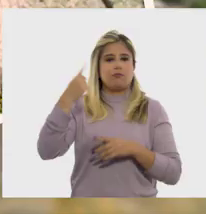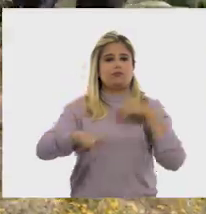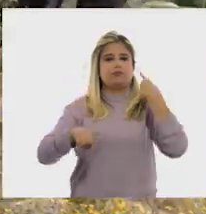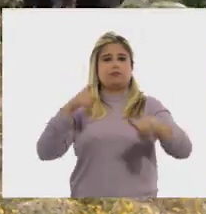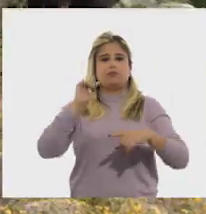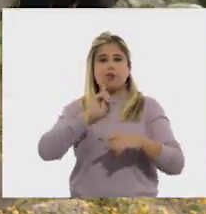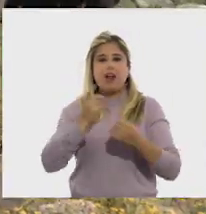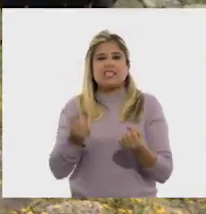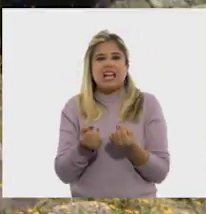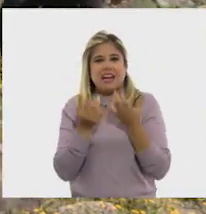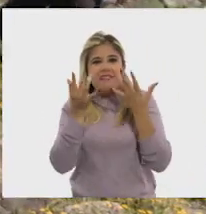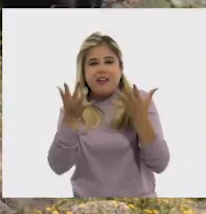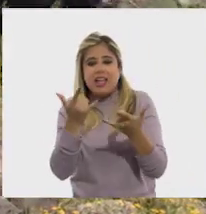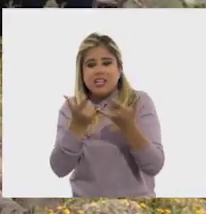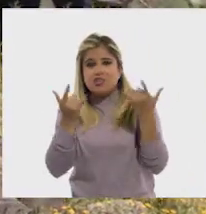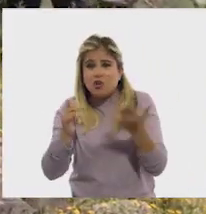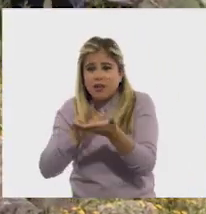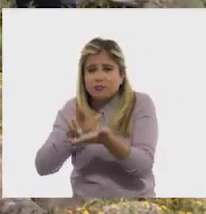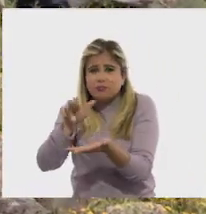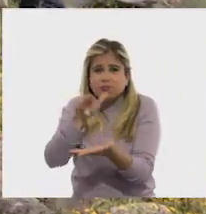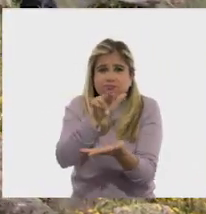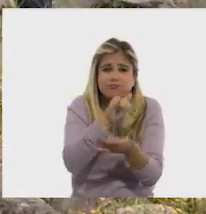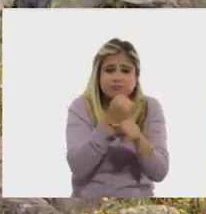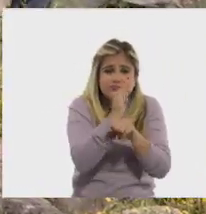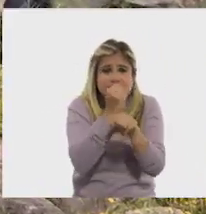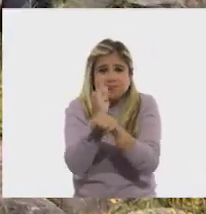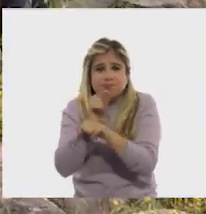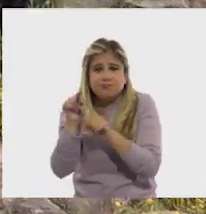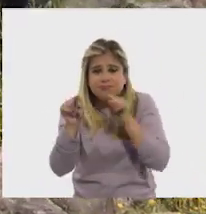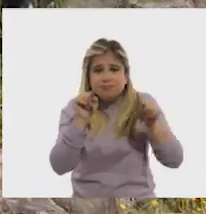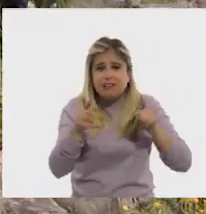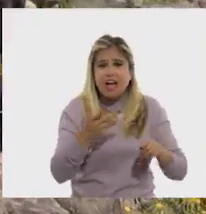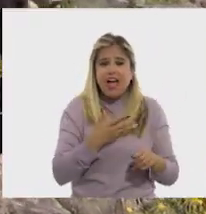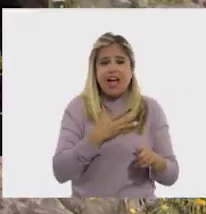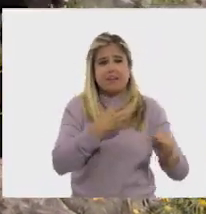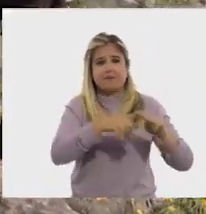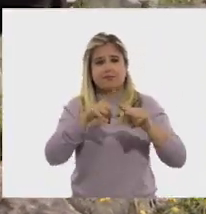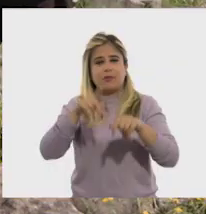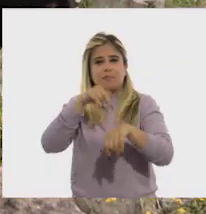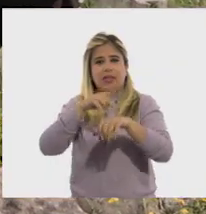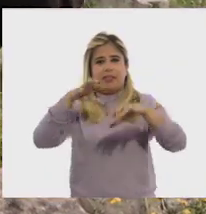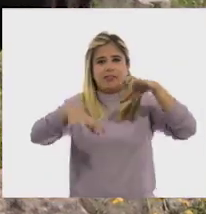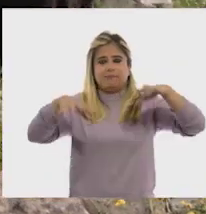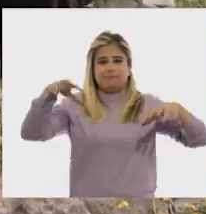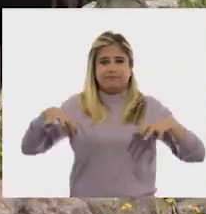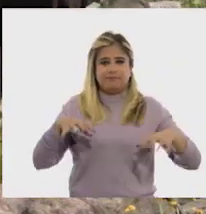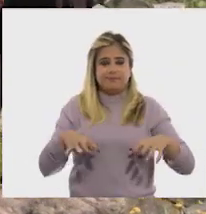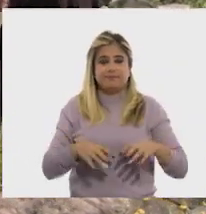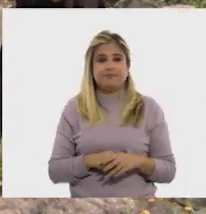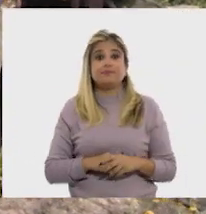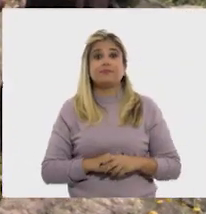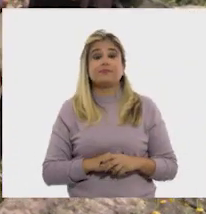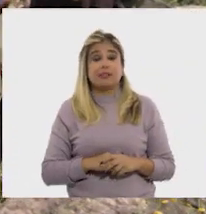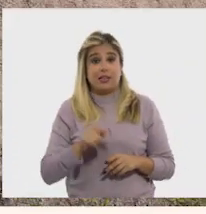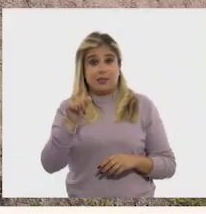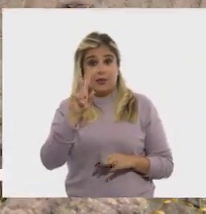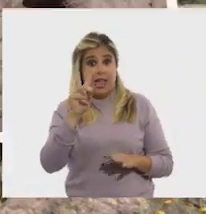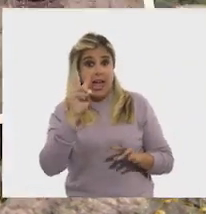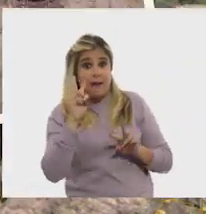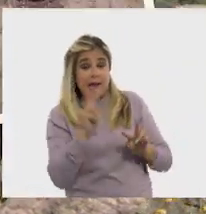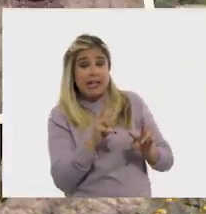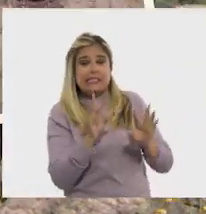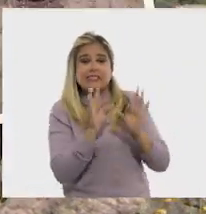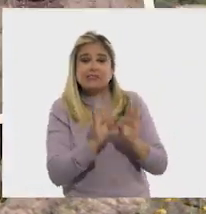Ok. También es otro reguilete del mismo complejo de... Ya. Sí. ¿Te das cuenta? Es muy